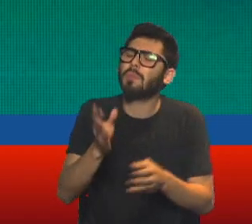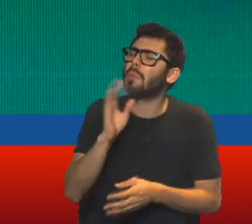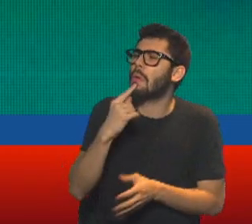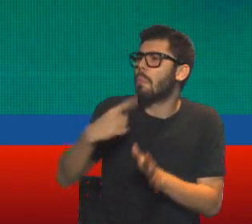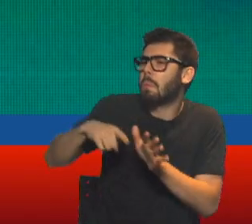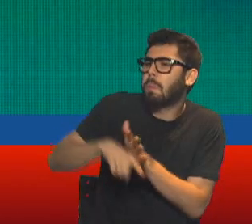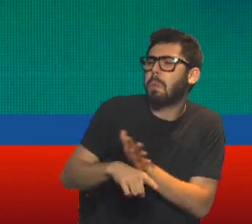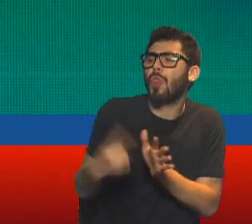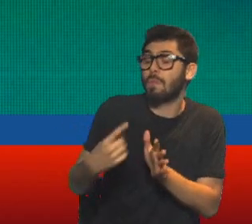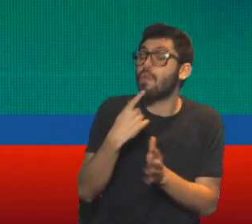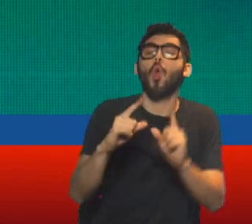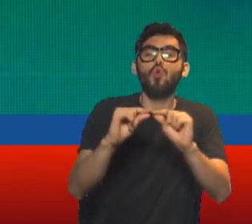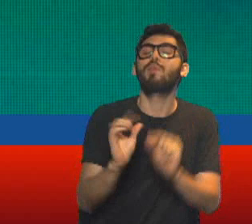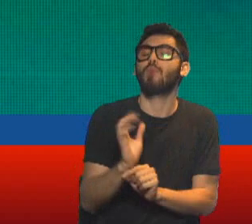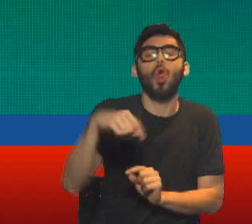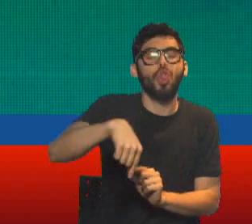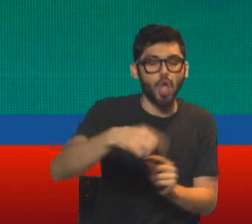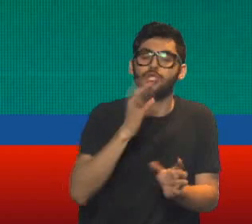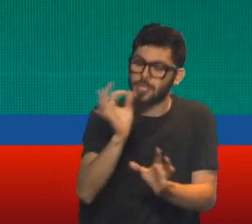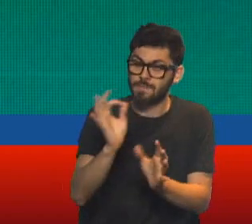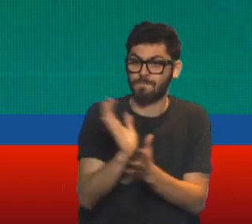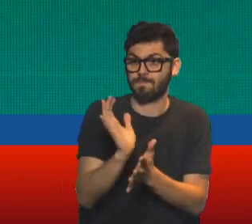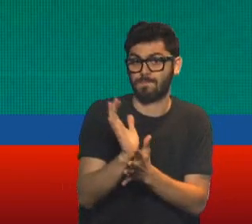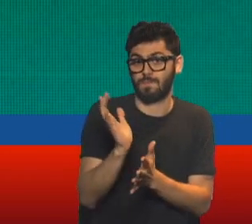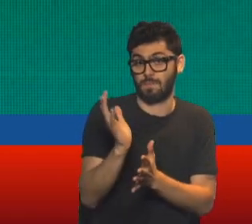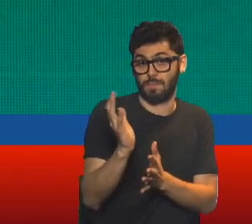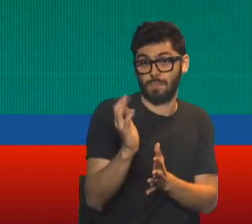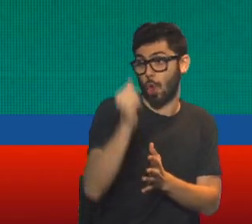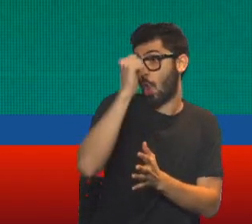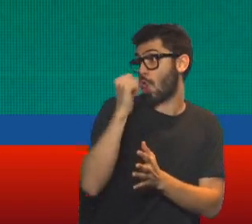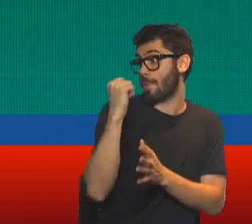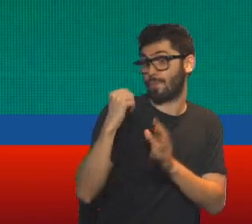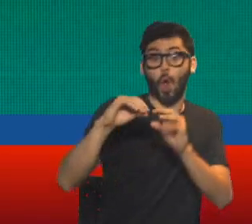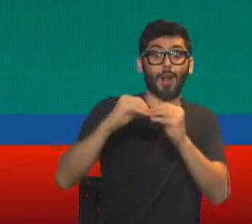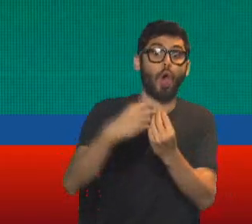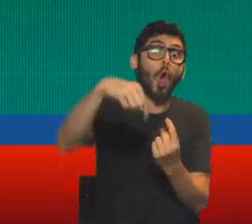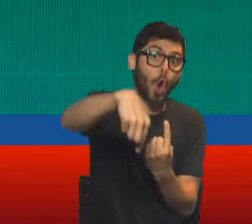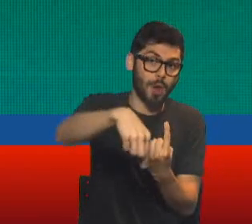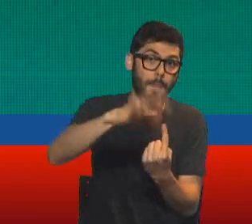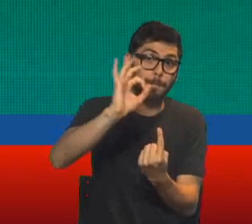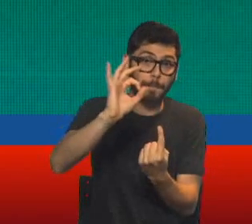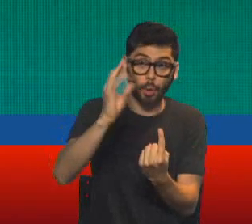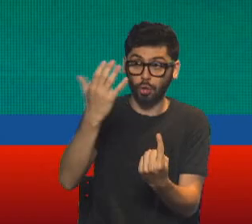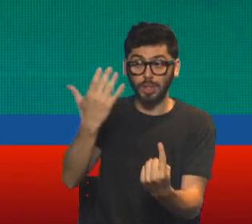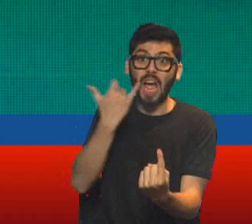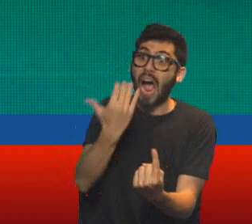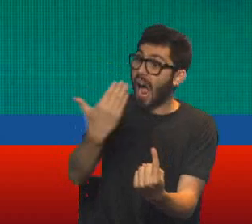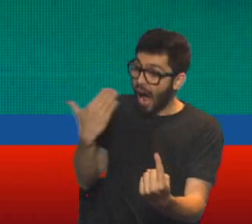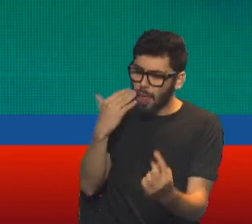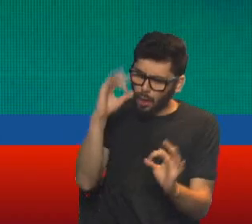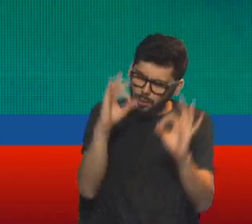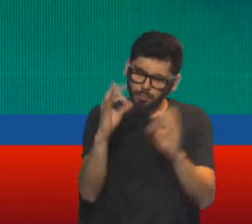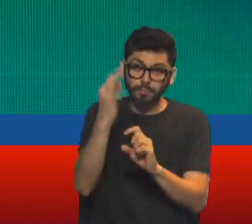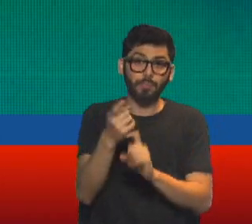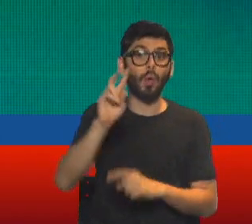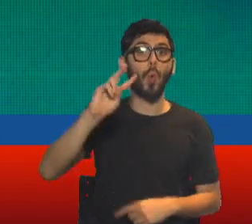son de hoy, sí, son frescos, son nuevos. Hablamos con el diario del lunes de los resultados. Pero el diagnóstico es viejo, ¿eh? Y si escuchamos a la voz de